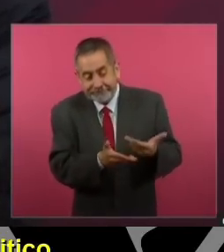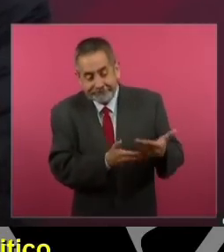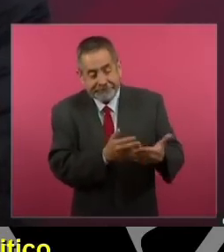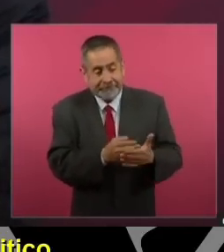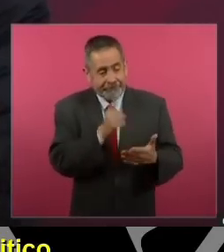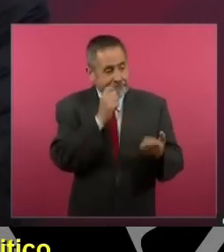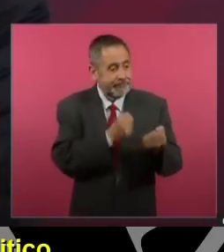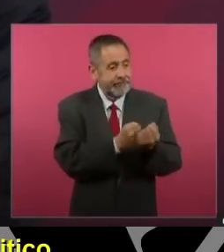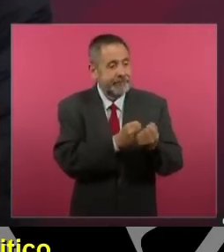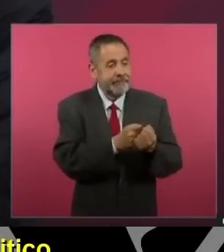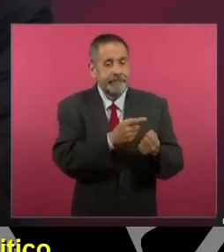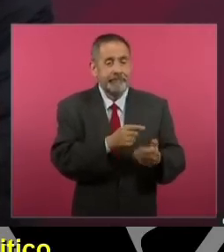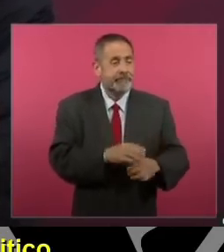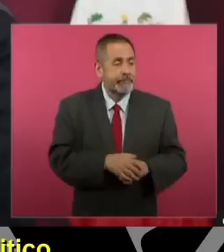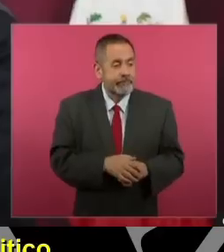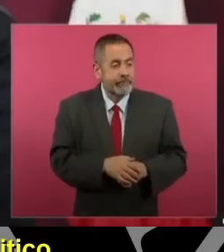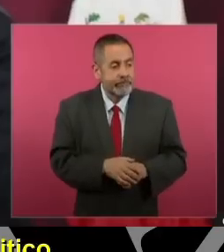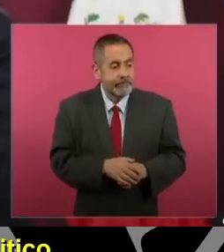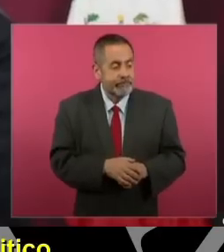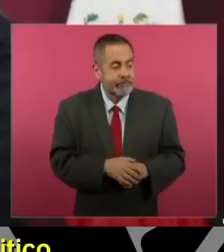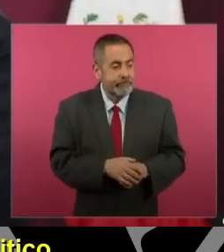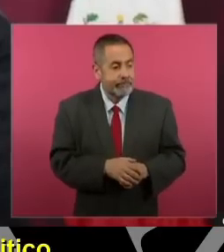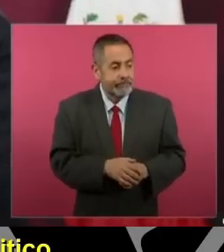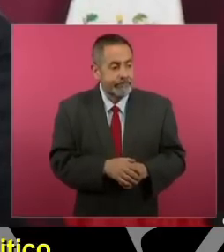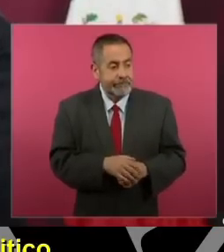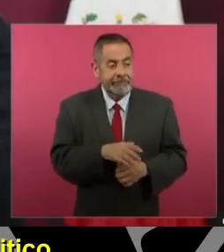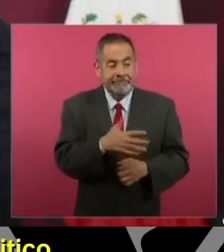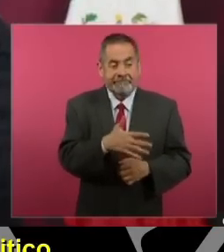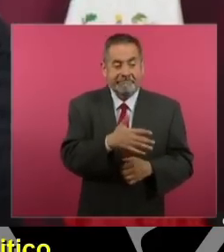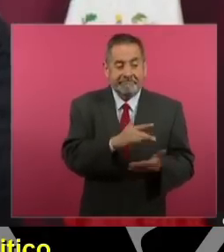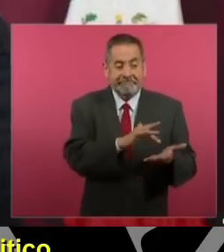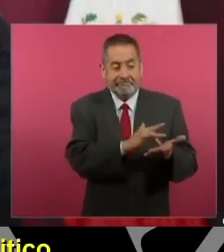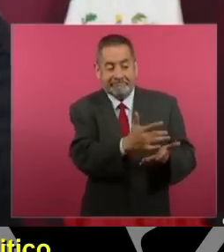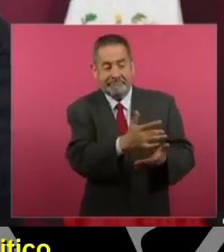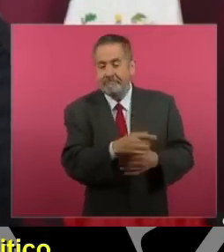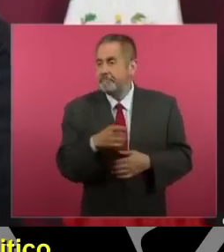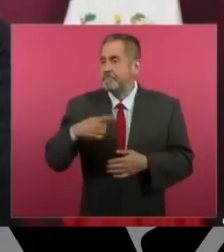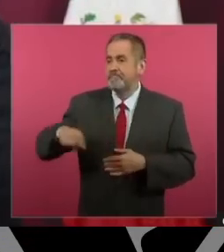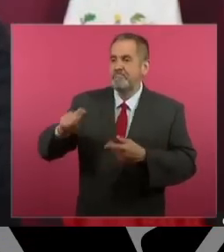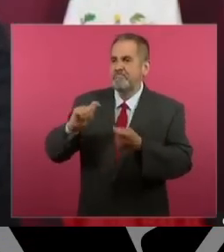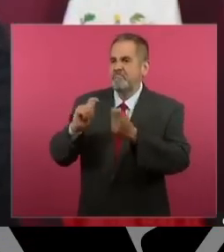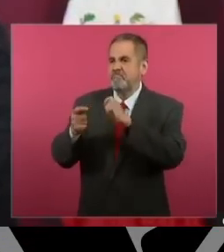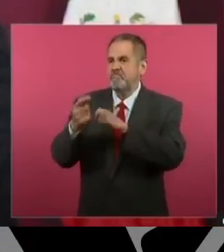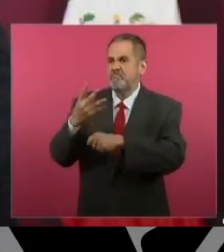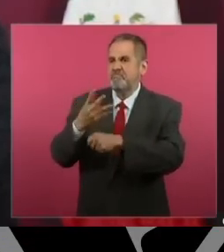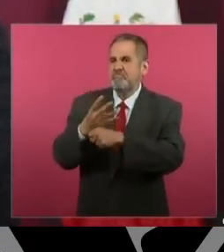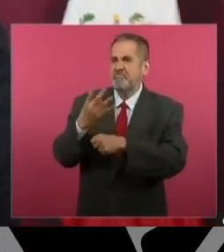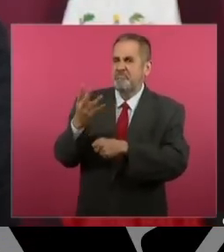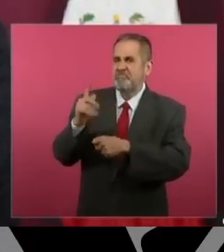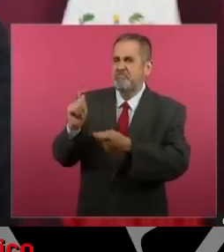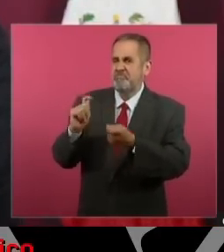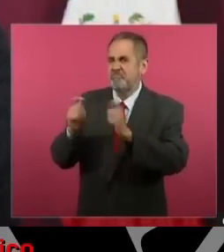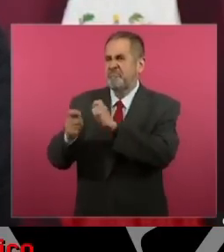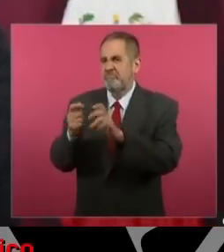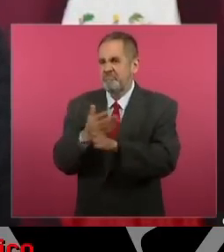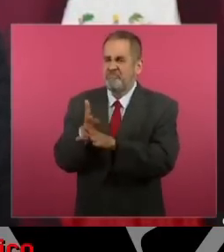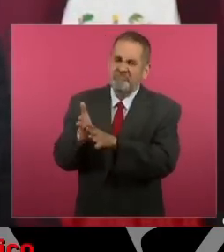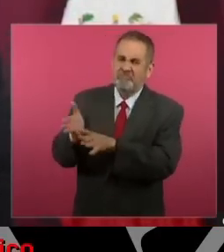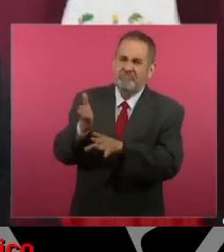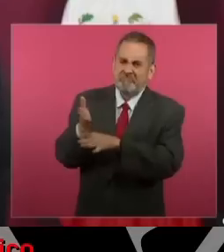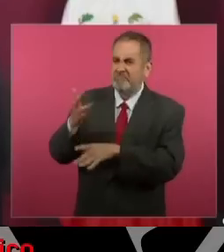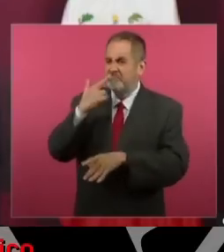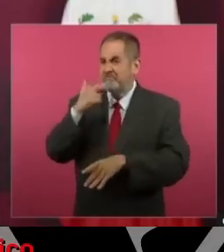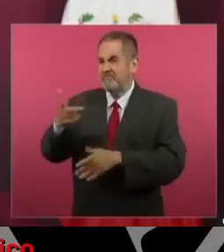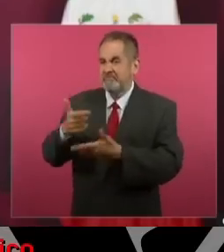al movimiento de transformación y si lo vemos al pueblo de México o sea está ayudando muchísimo